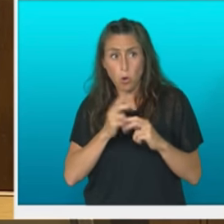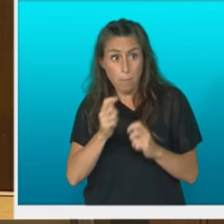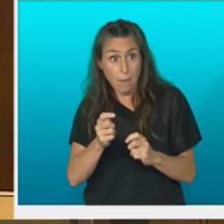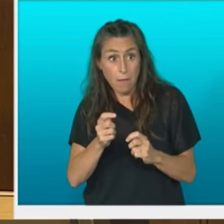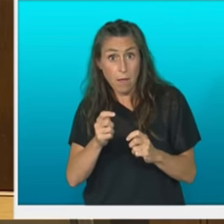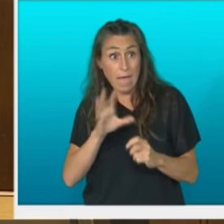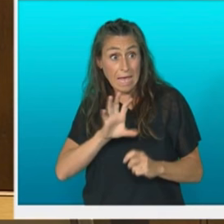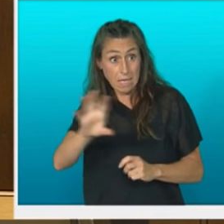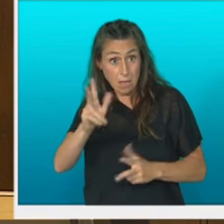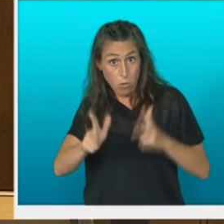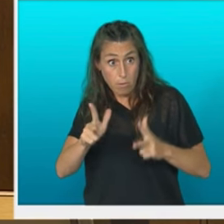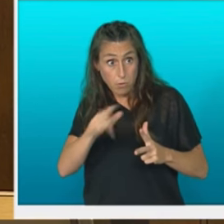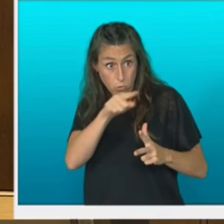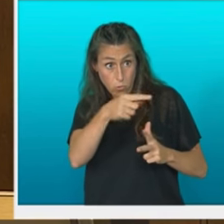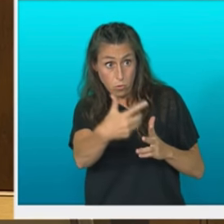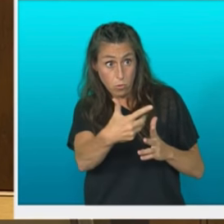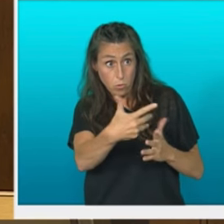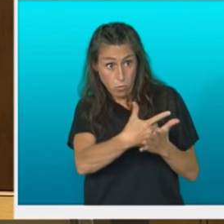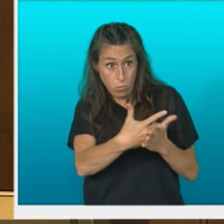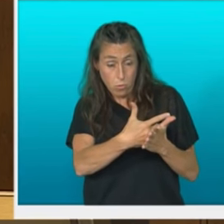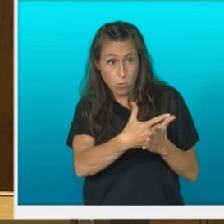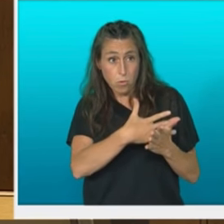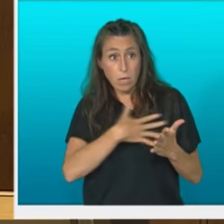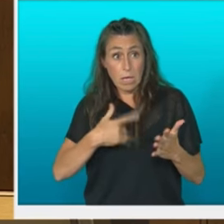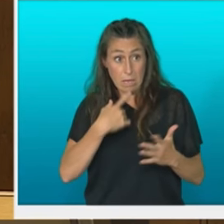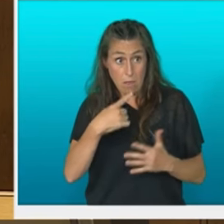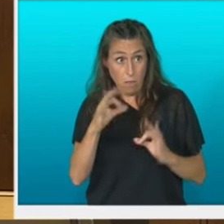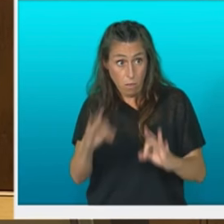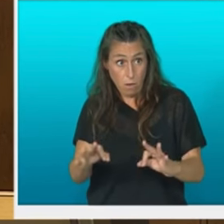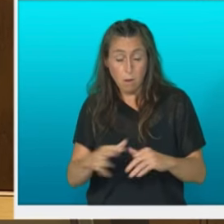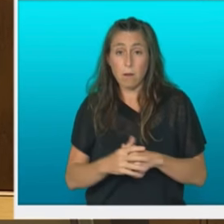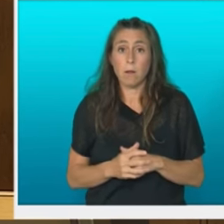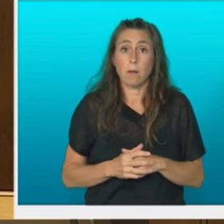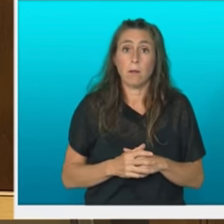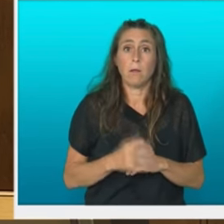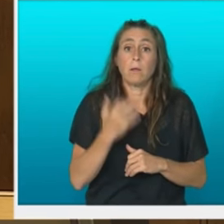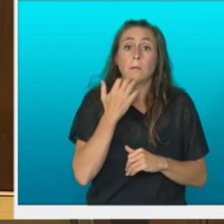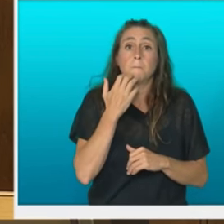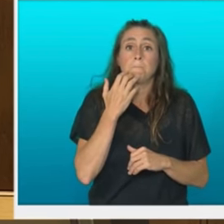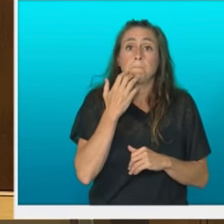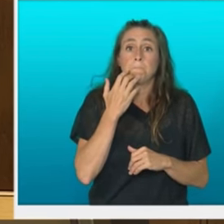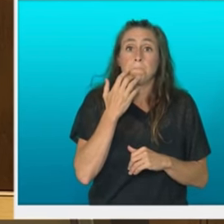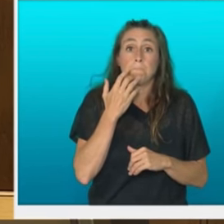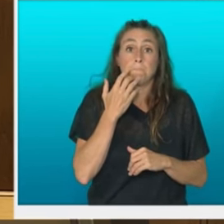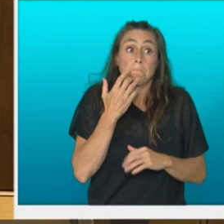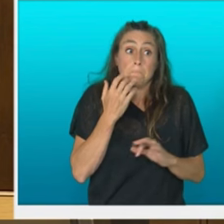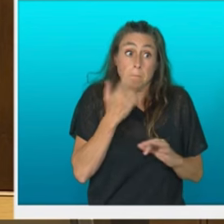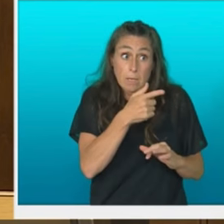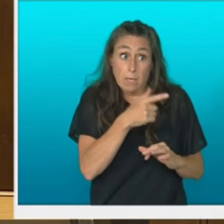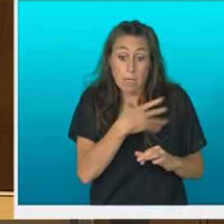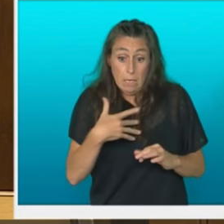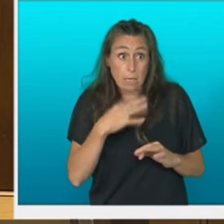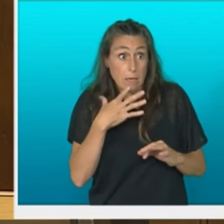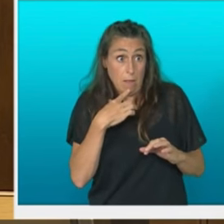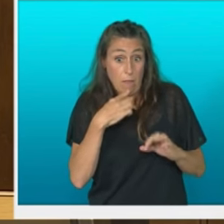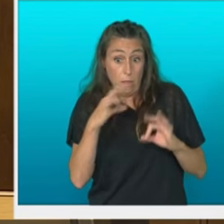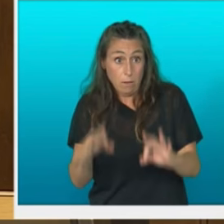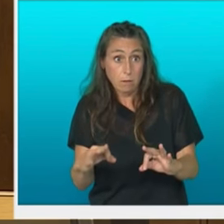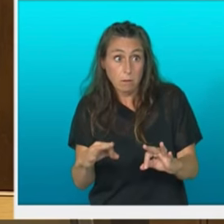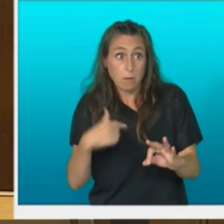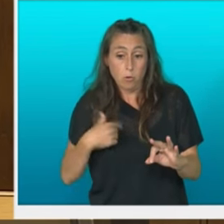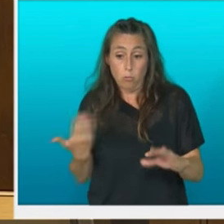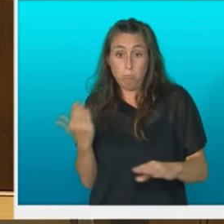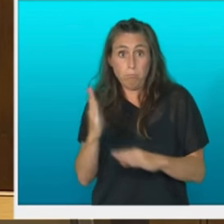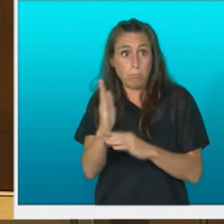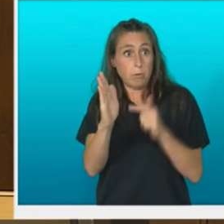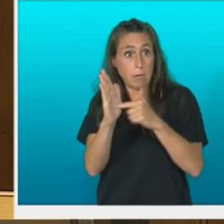esto es lo que ha querido decir eta hori horrela baldin bada hemen dago autogobernu ponentzia hemen dago autogobernu ponentziaren